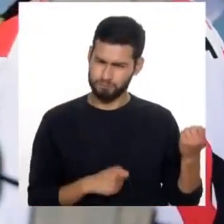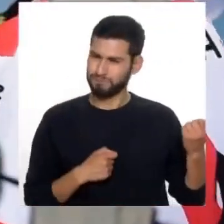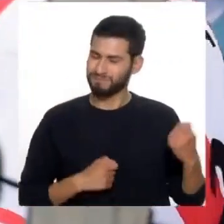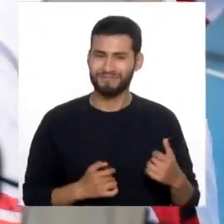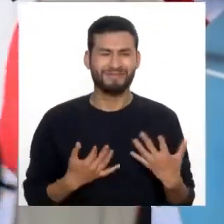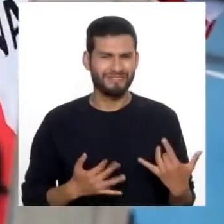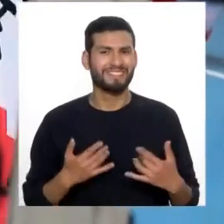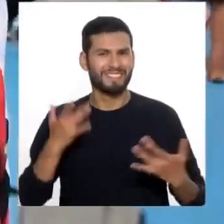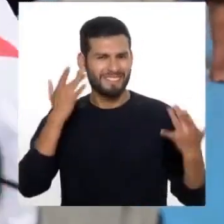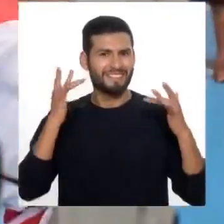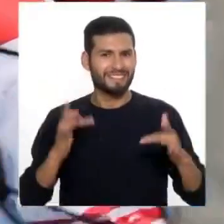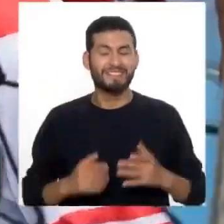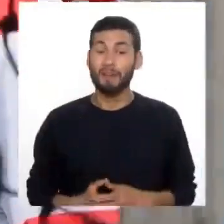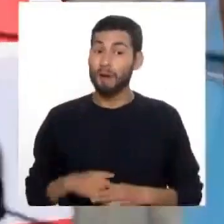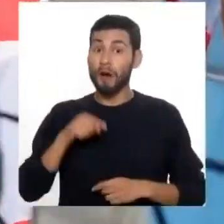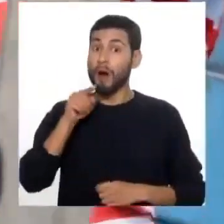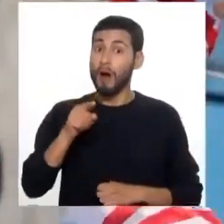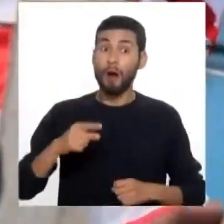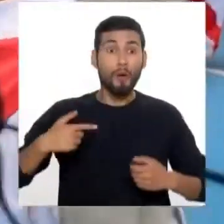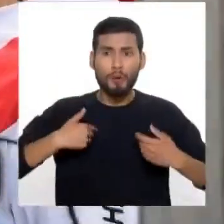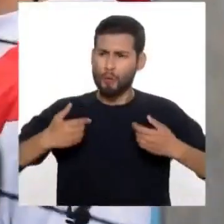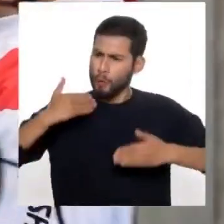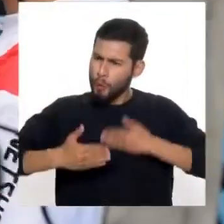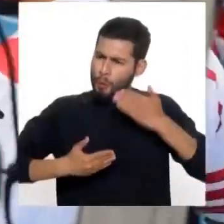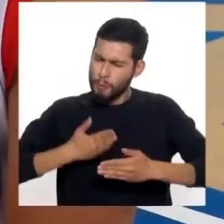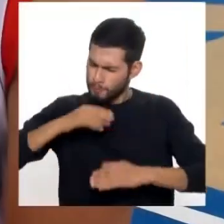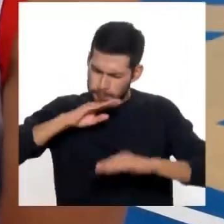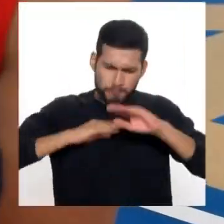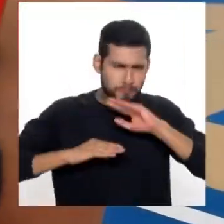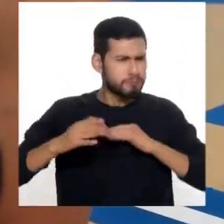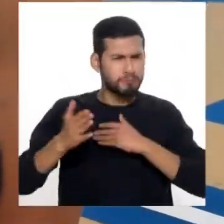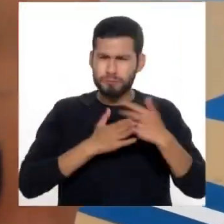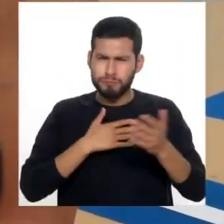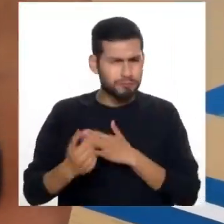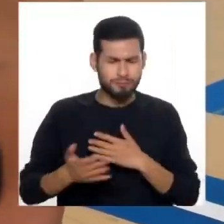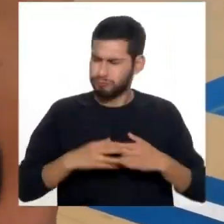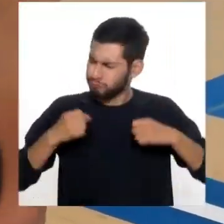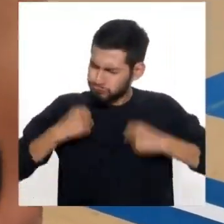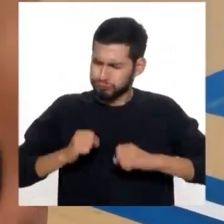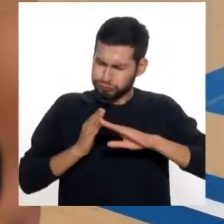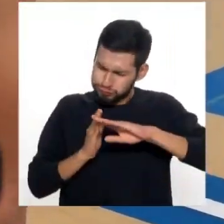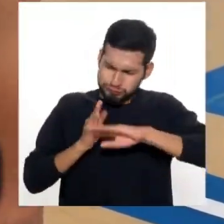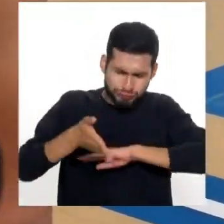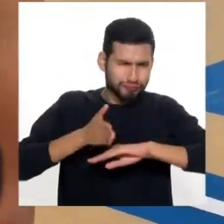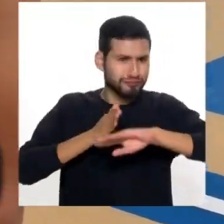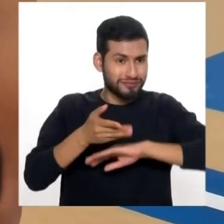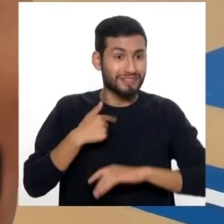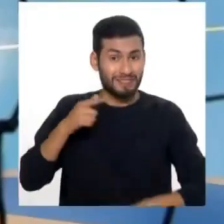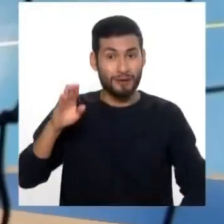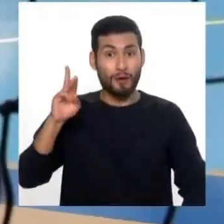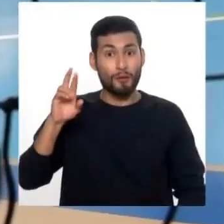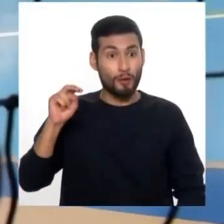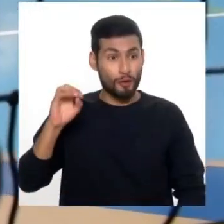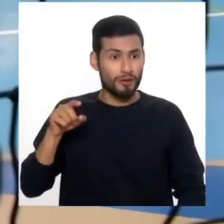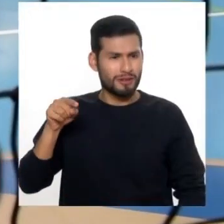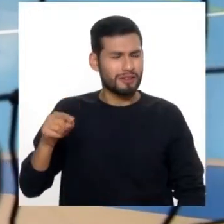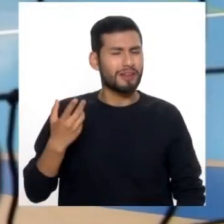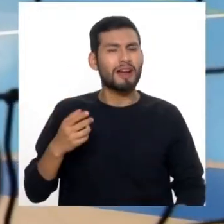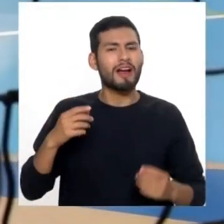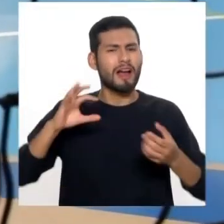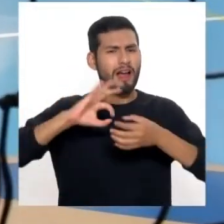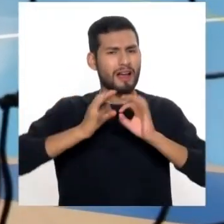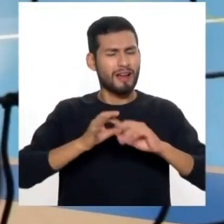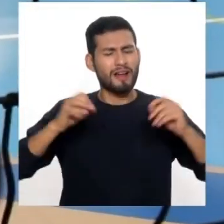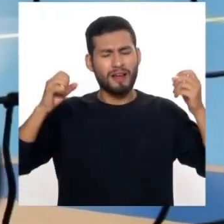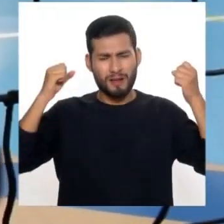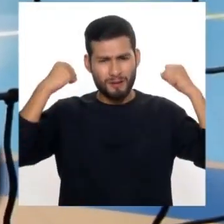Porque cuando uno es perseverante, no hay barrera que pueda vencer. Y esto lo sabe muy bien Bruno Quirós, paradeportista